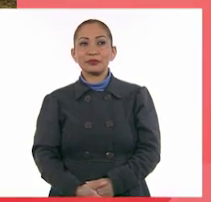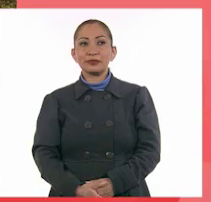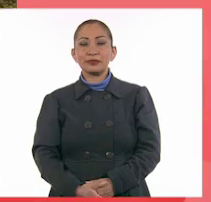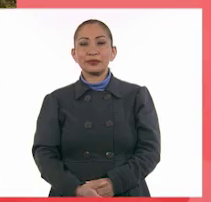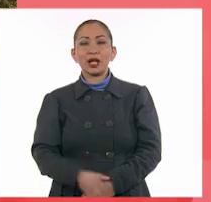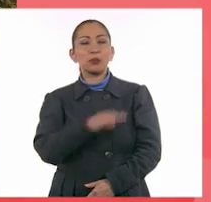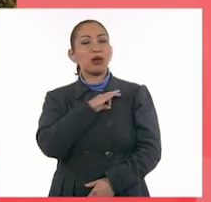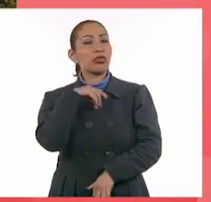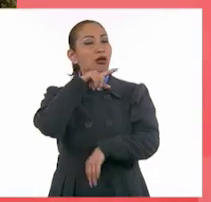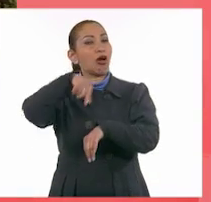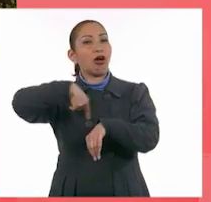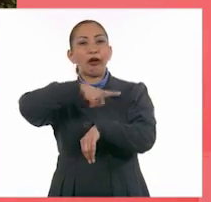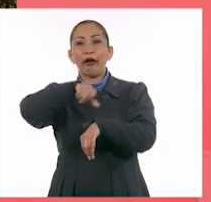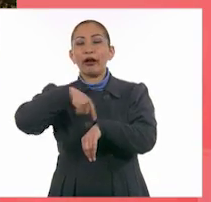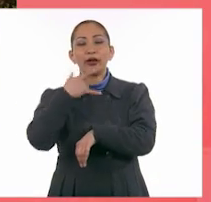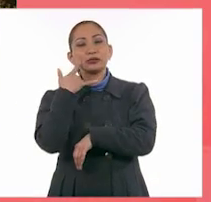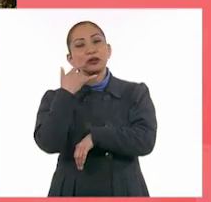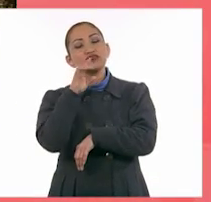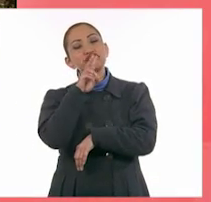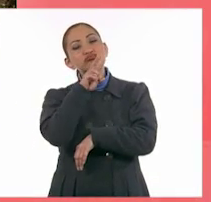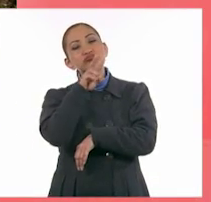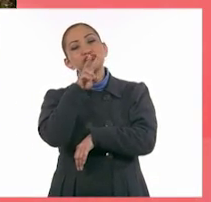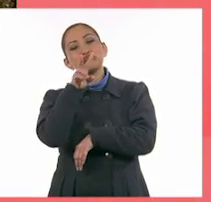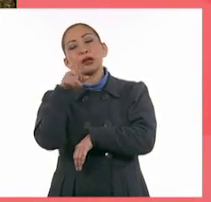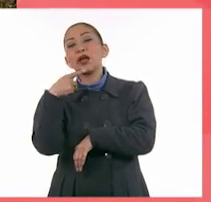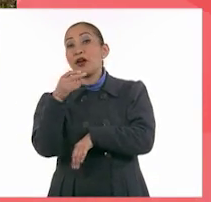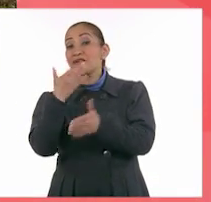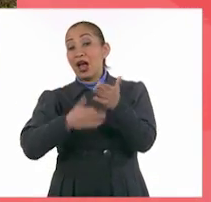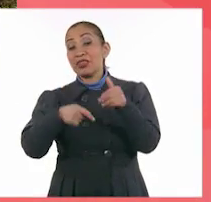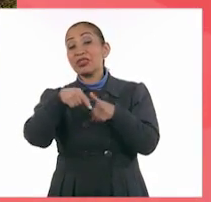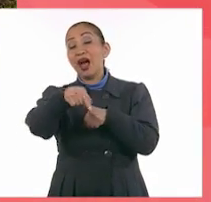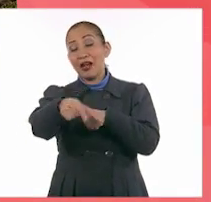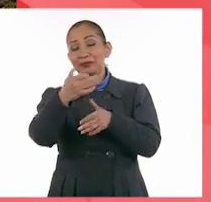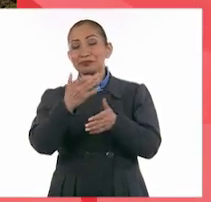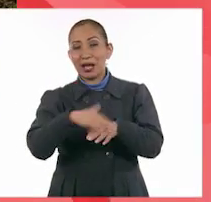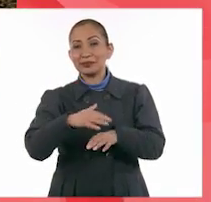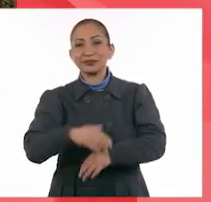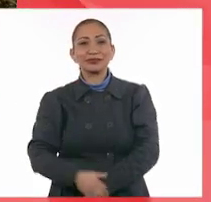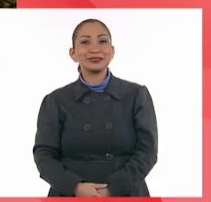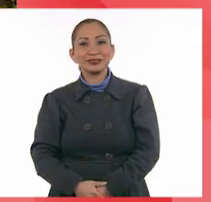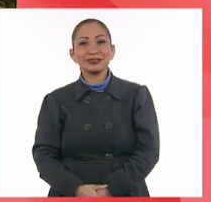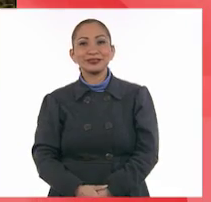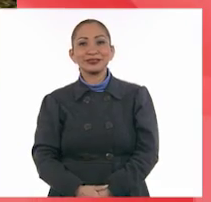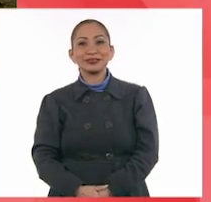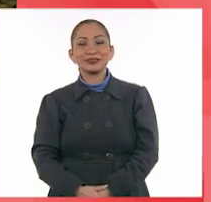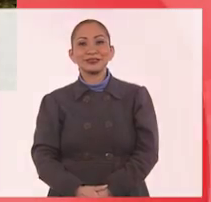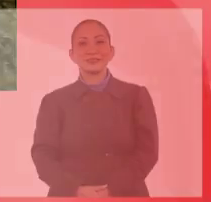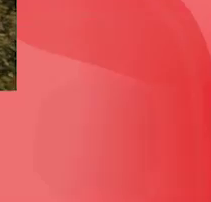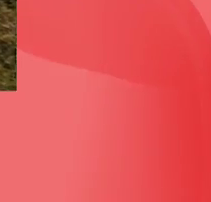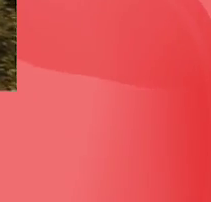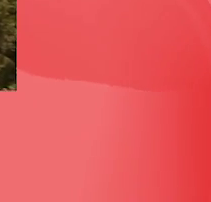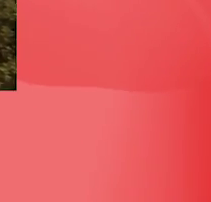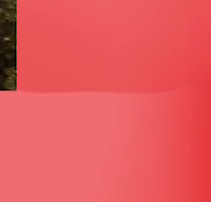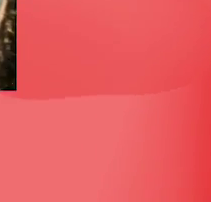Podría estar por horas contemplando este paisaje, pero todavía me falta camino por recorrer.